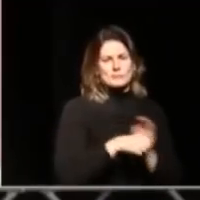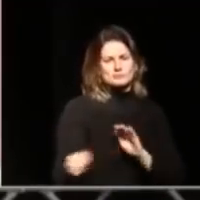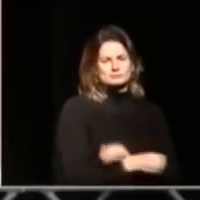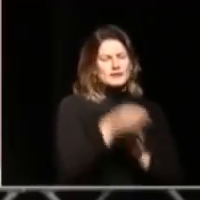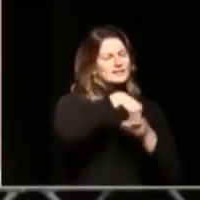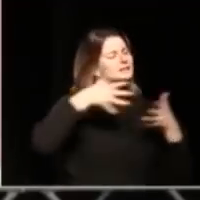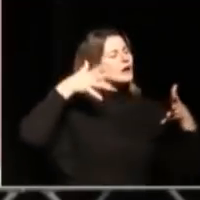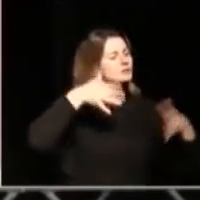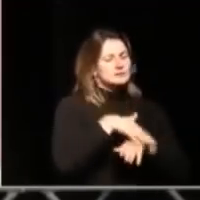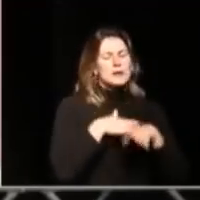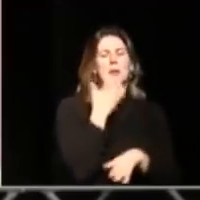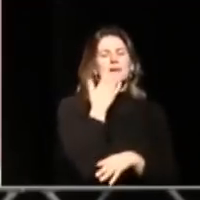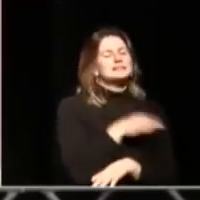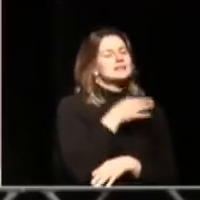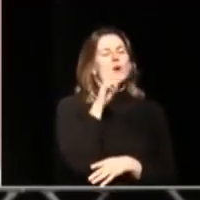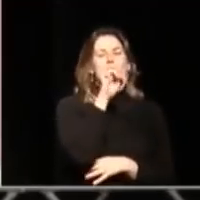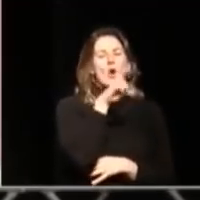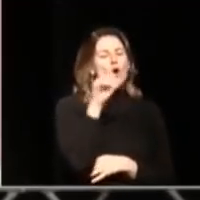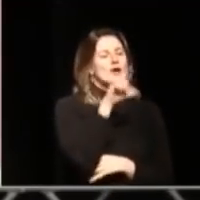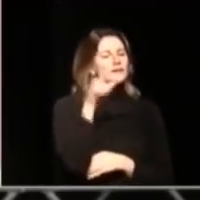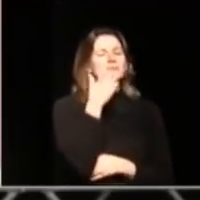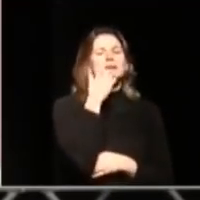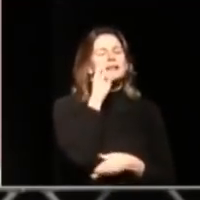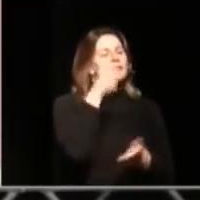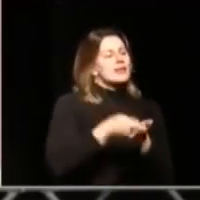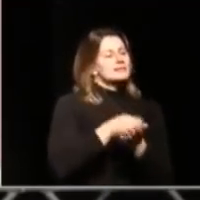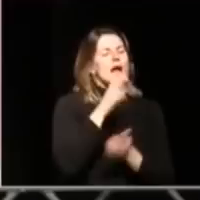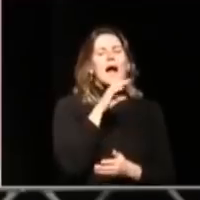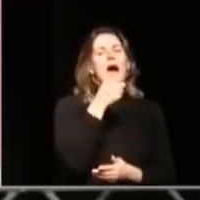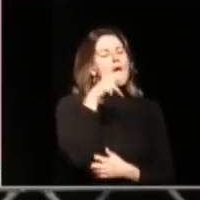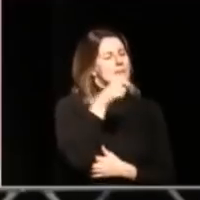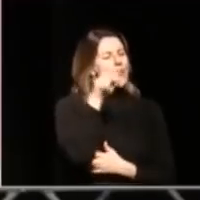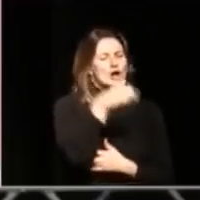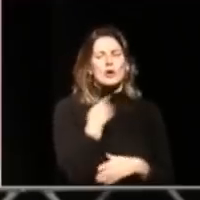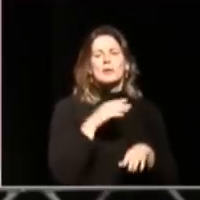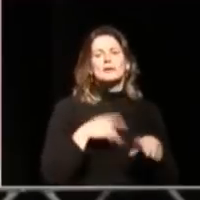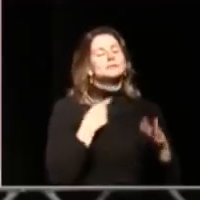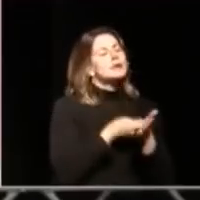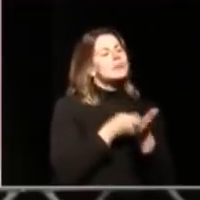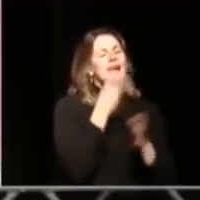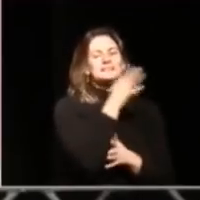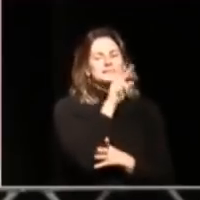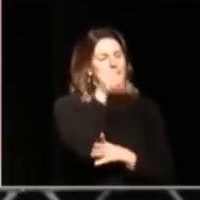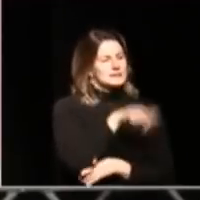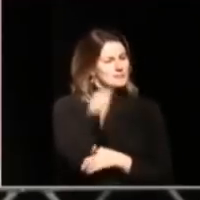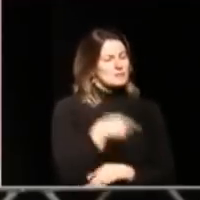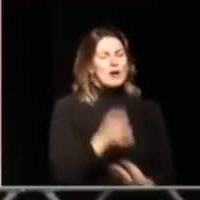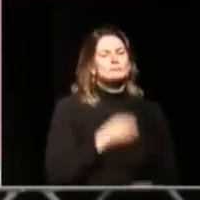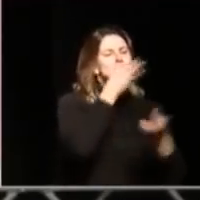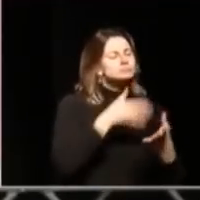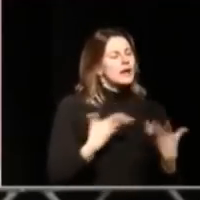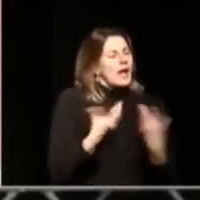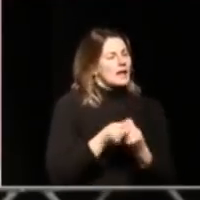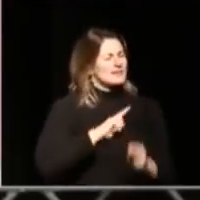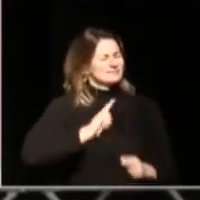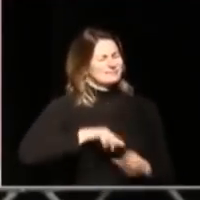de administración. Como el señor Borrell, en Abengoa por 300.000 euros. El problema no es que el señor Borrell se manifieste con la extrema derecha,